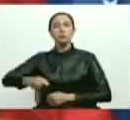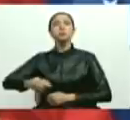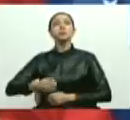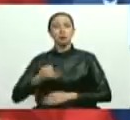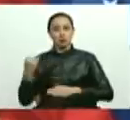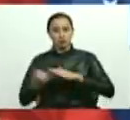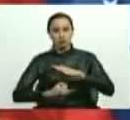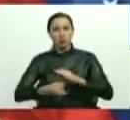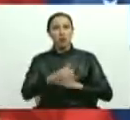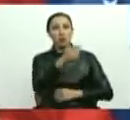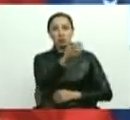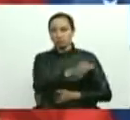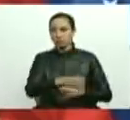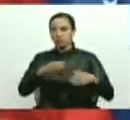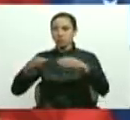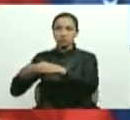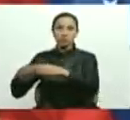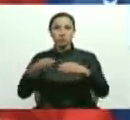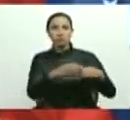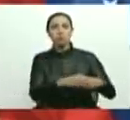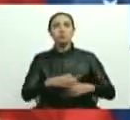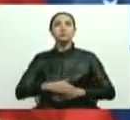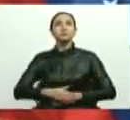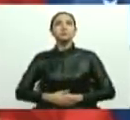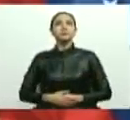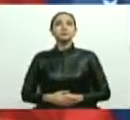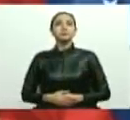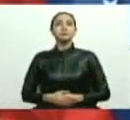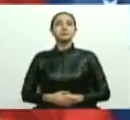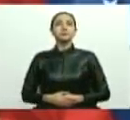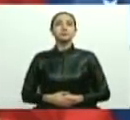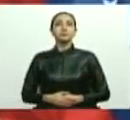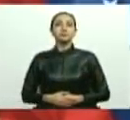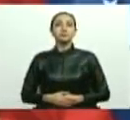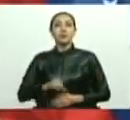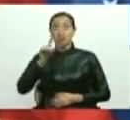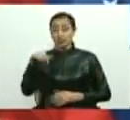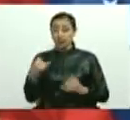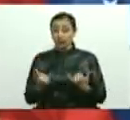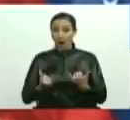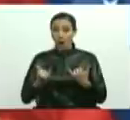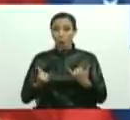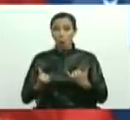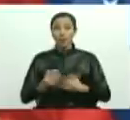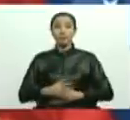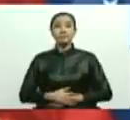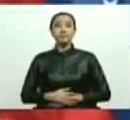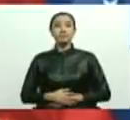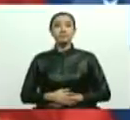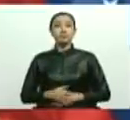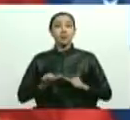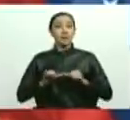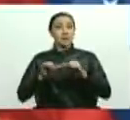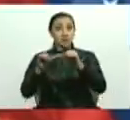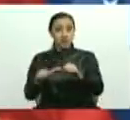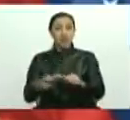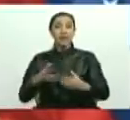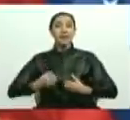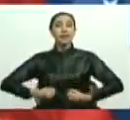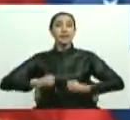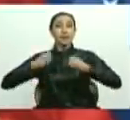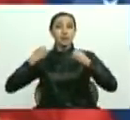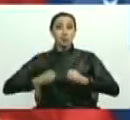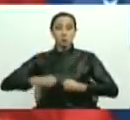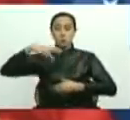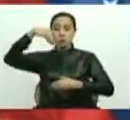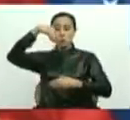judiciales correspondientes. Y en la actualidad permanecen recluidos en el